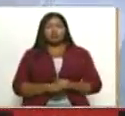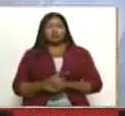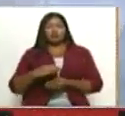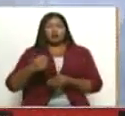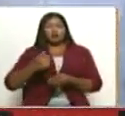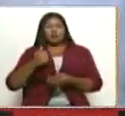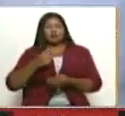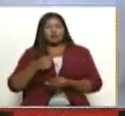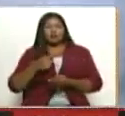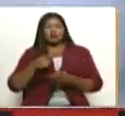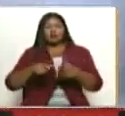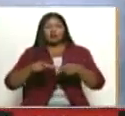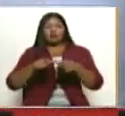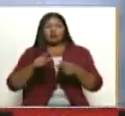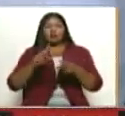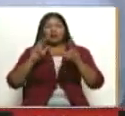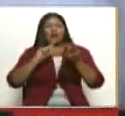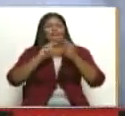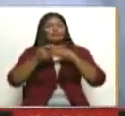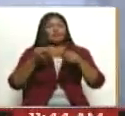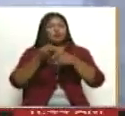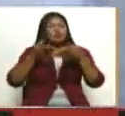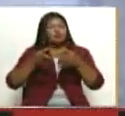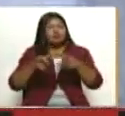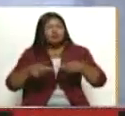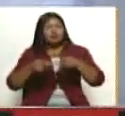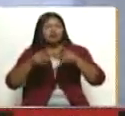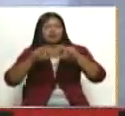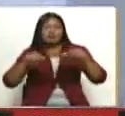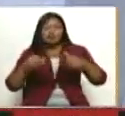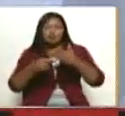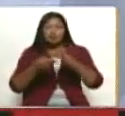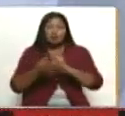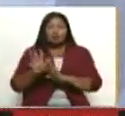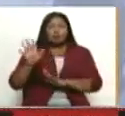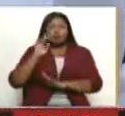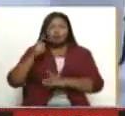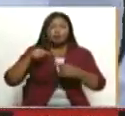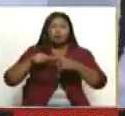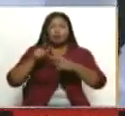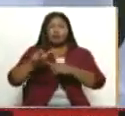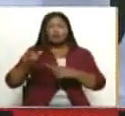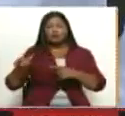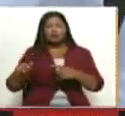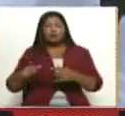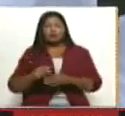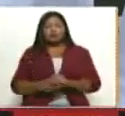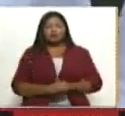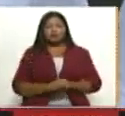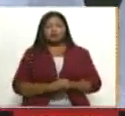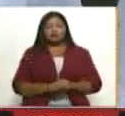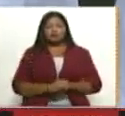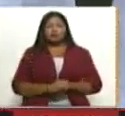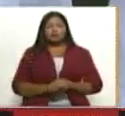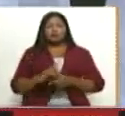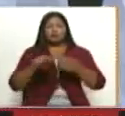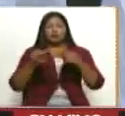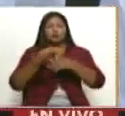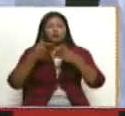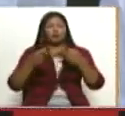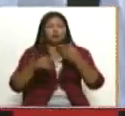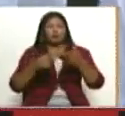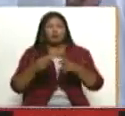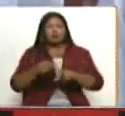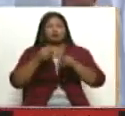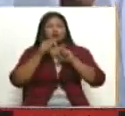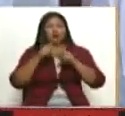Aprovechemos la vecindad de nuevos cambios de gobierno en los territorios para comprometer a sus candidatos y luego a los gobiernos recién